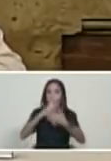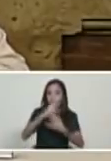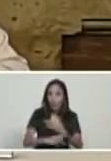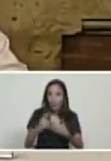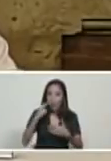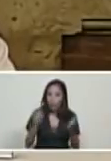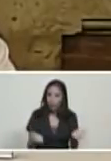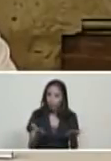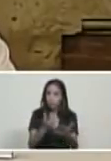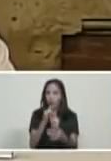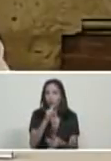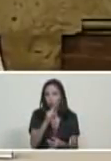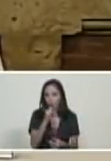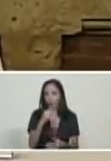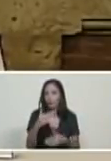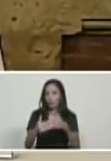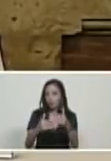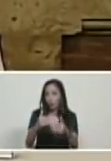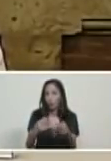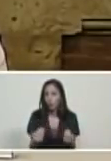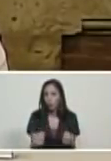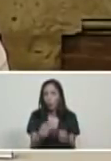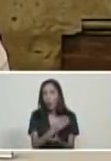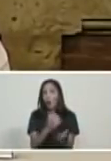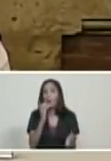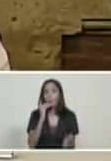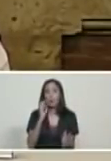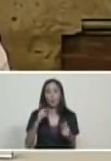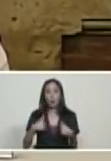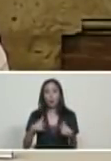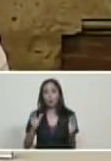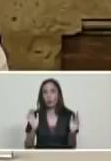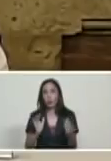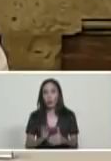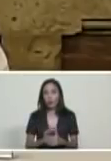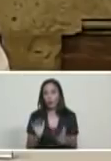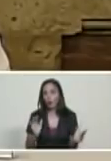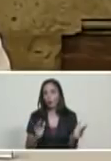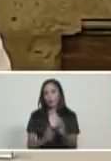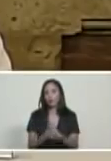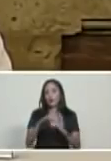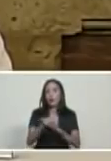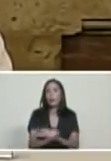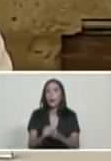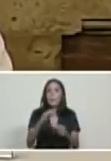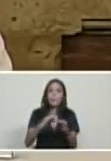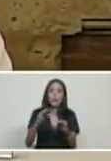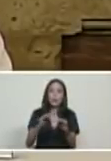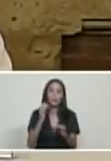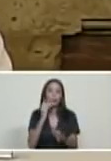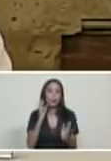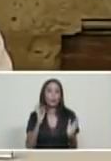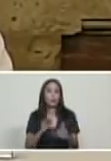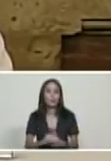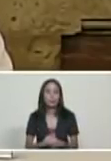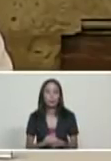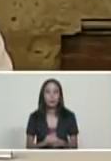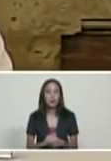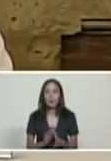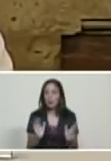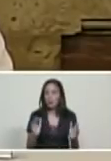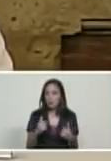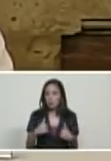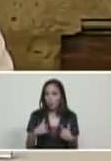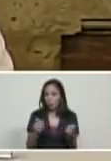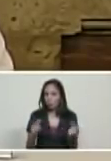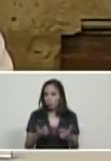más adelante, para que si yo soy poseedor de un Petro, yo puedo ese